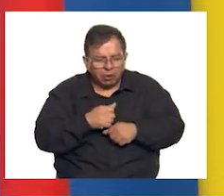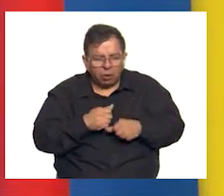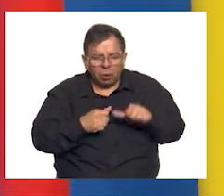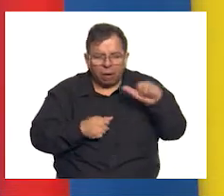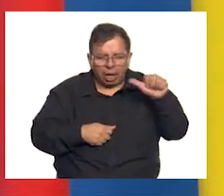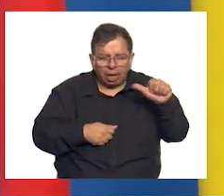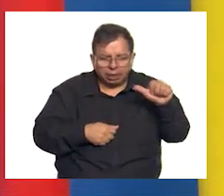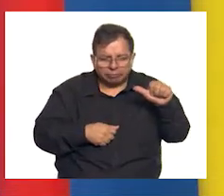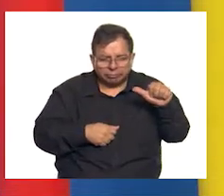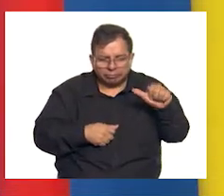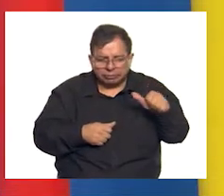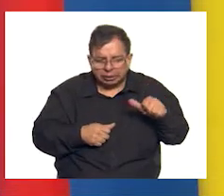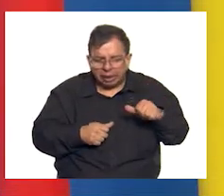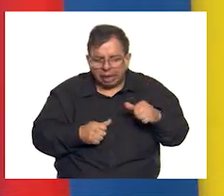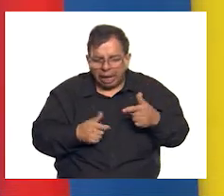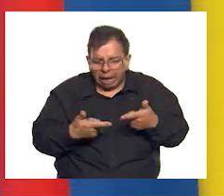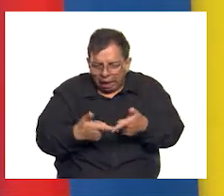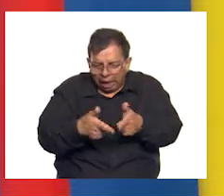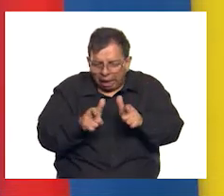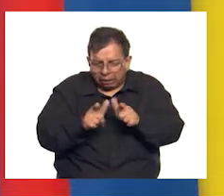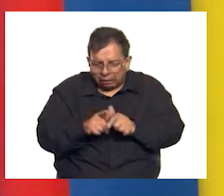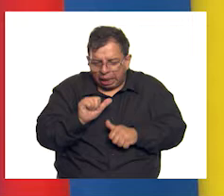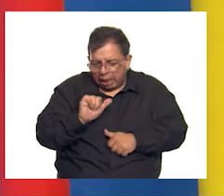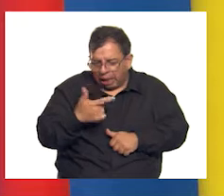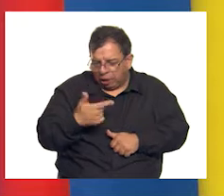de agrupación. AG,